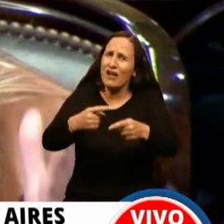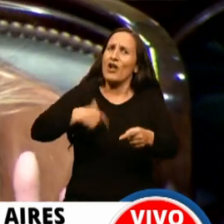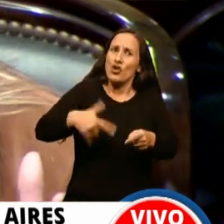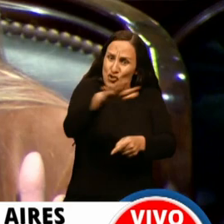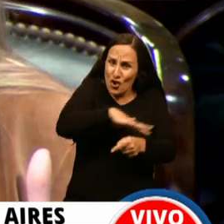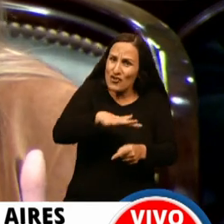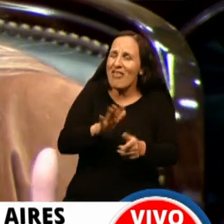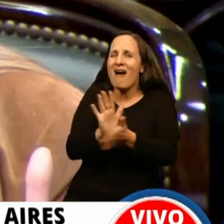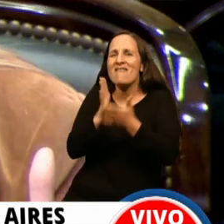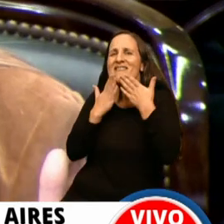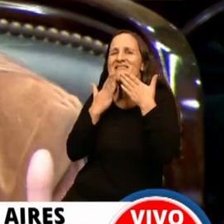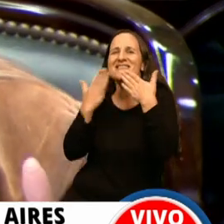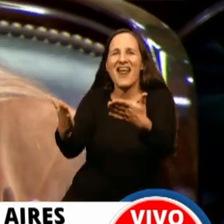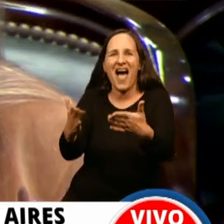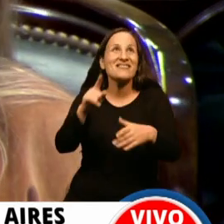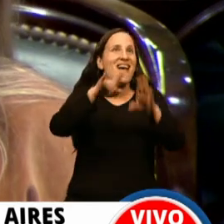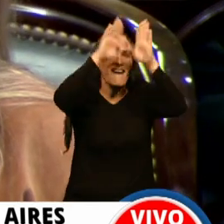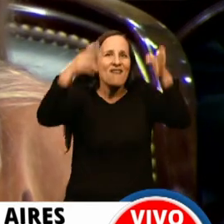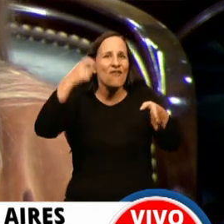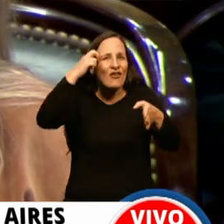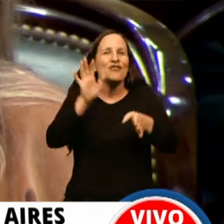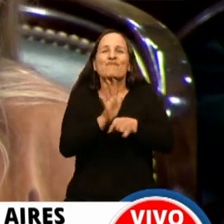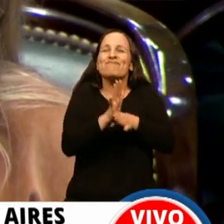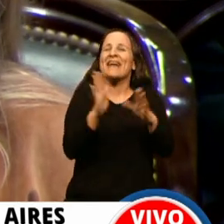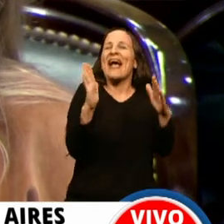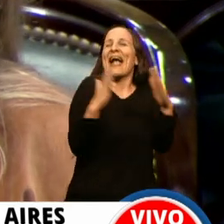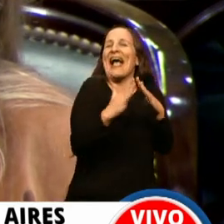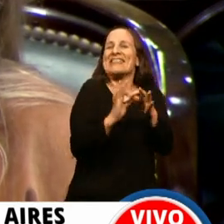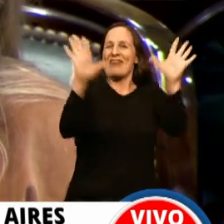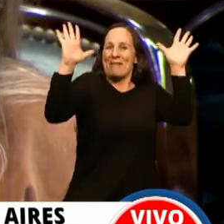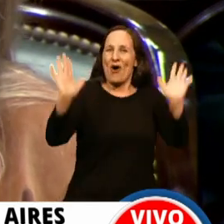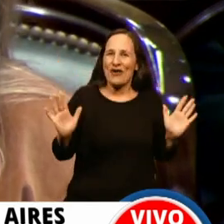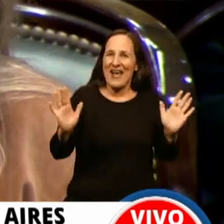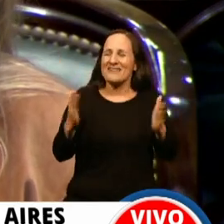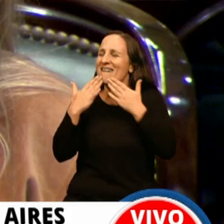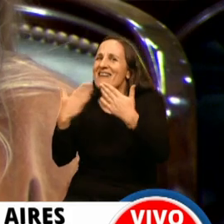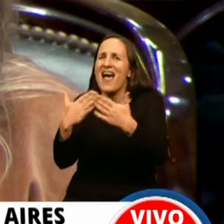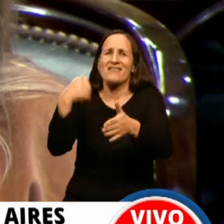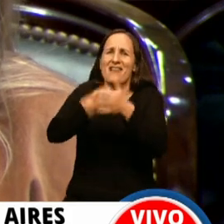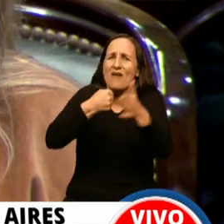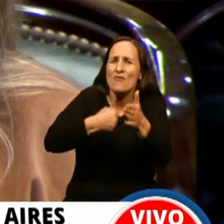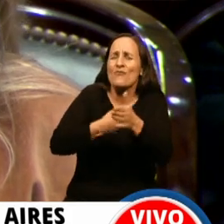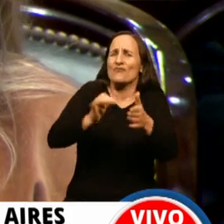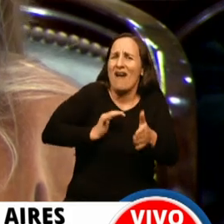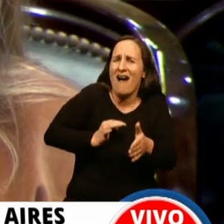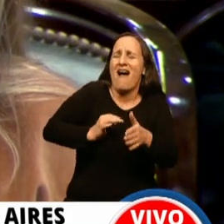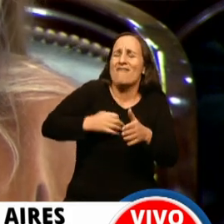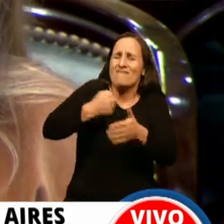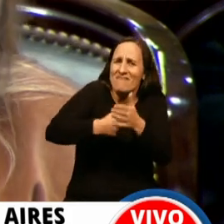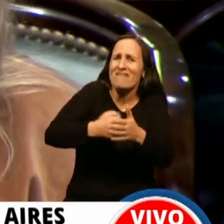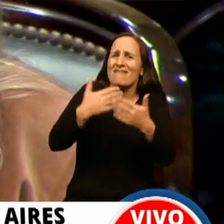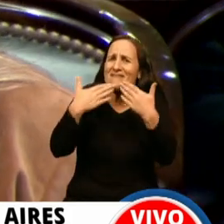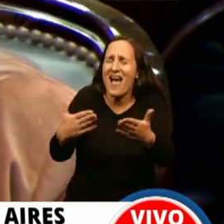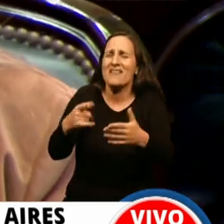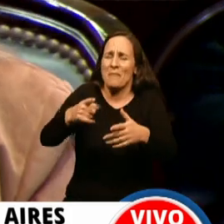agradecemos en esta casa de la democracia los años de lucha y militancia compañeres para que podamos llegar a